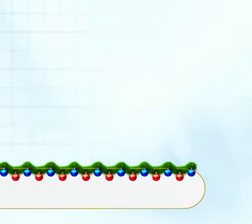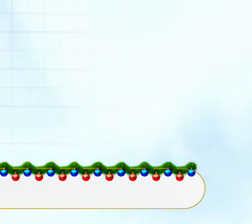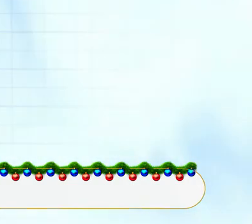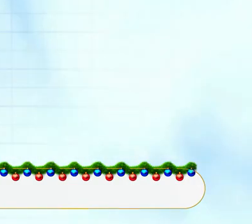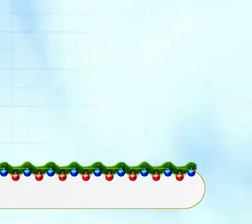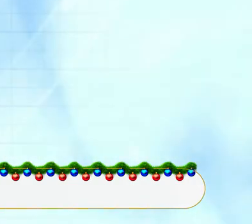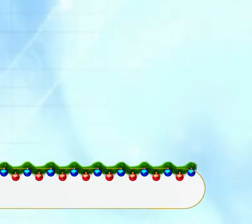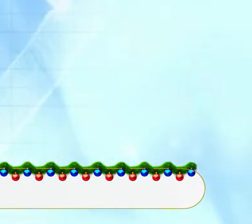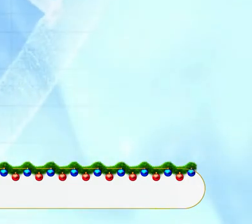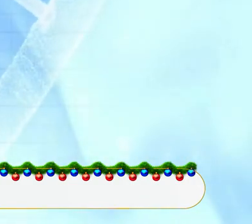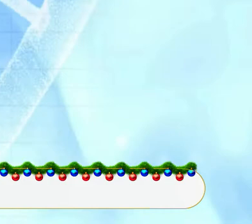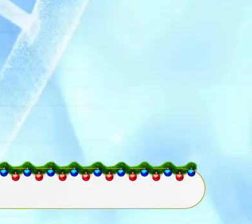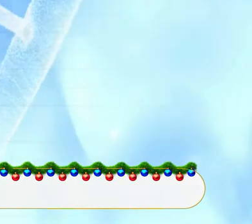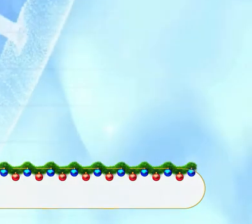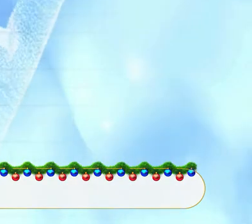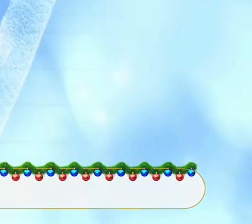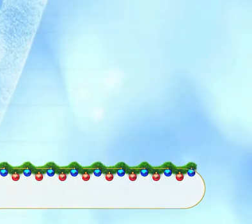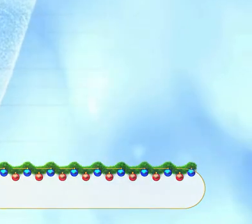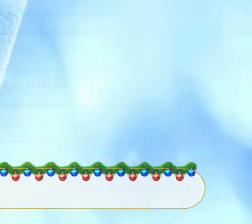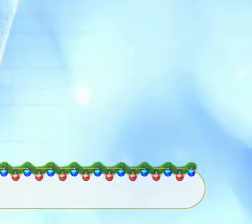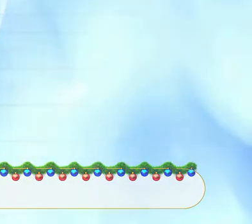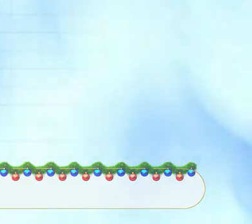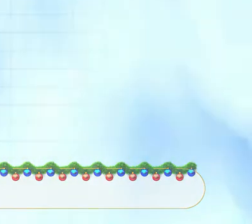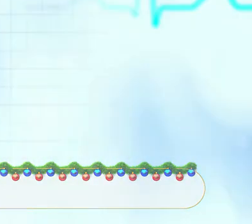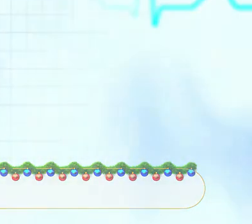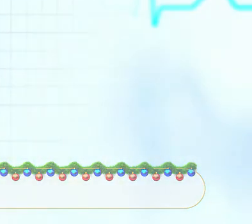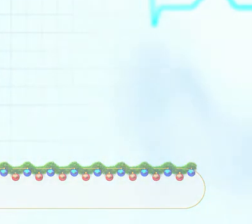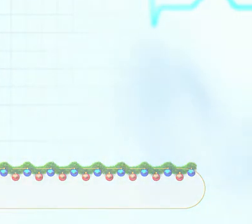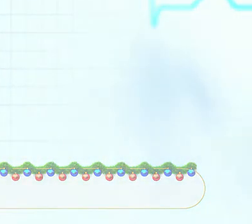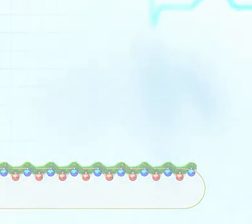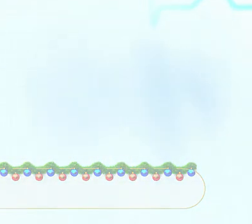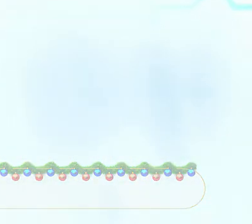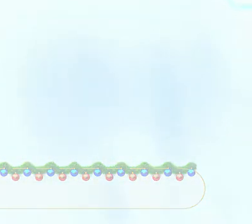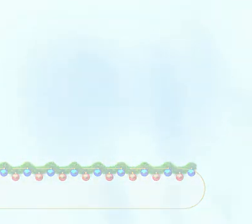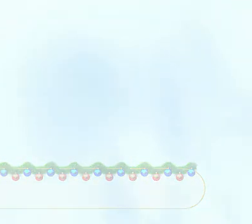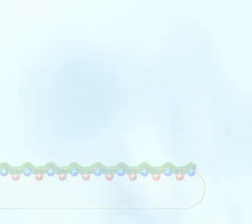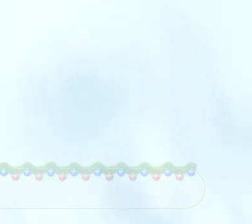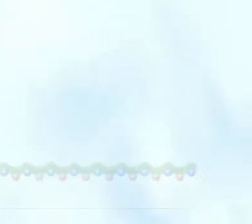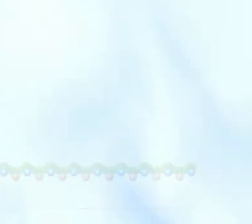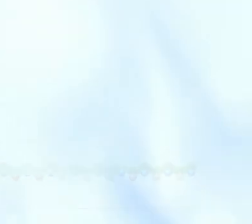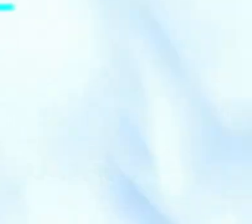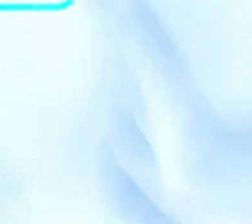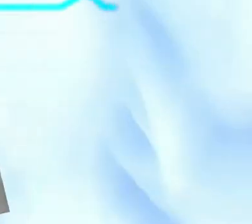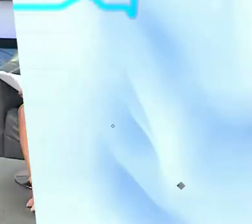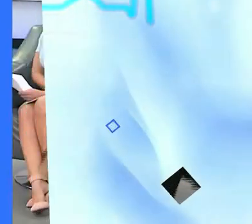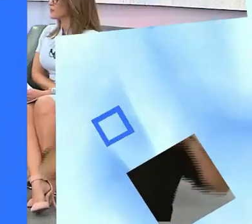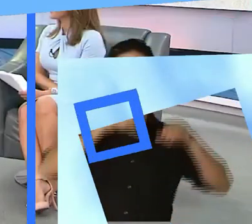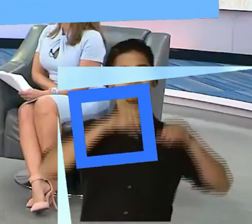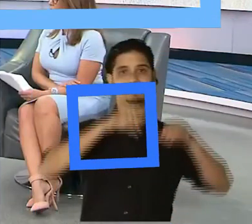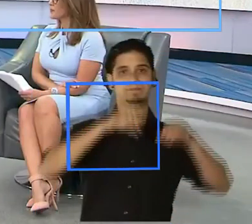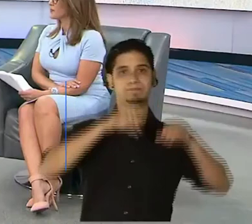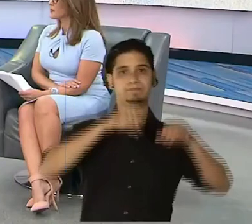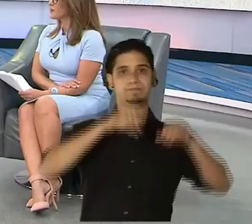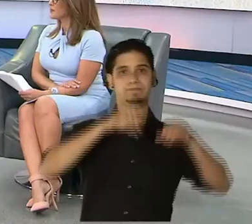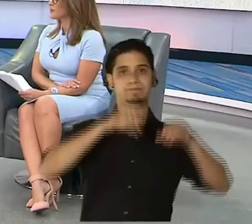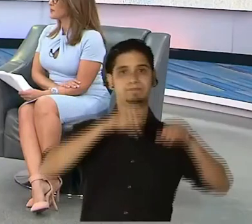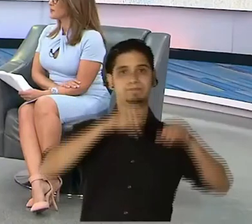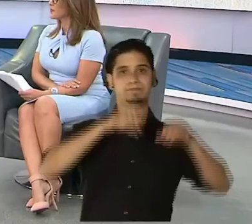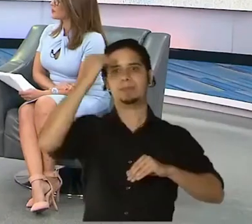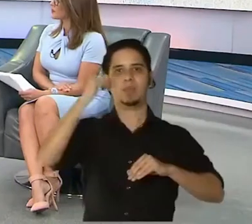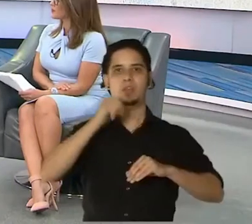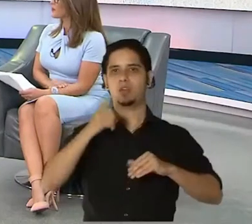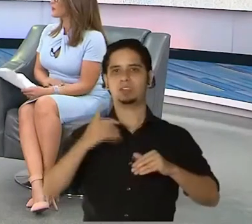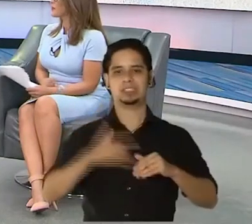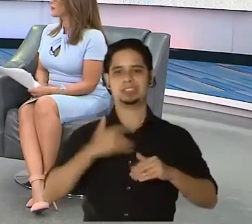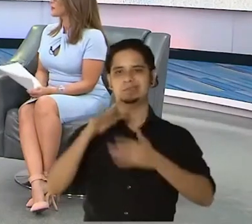la resistencia de nuevas variantes a las vacunas. Esto fue lo que dijeron para la revista de Medicina y Salud Pública. Y saber que cada vez que